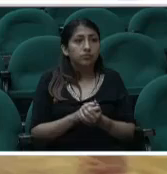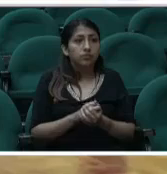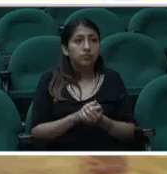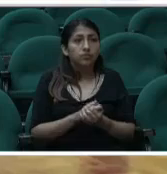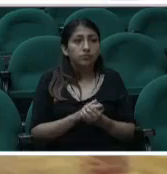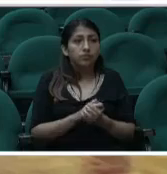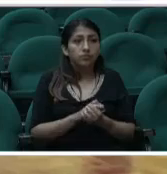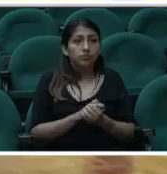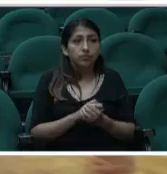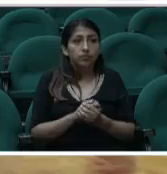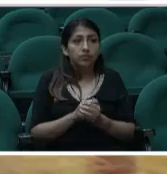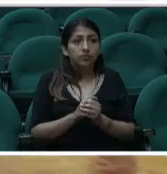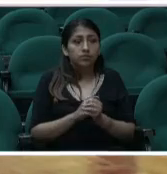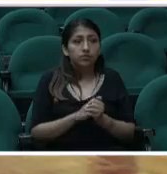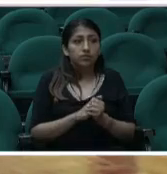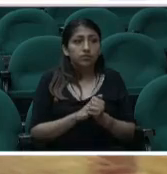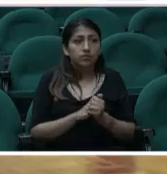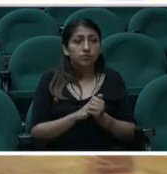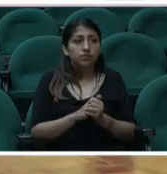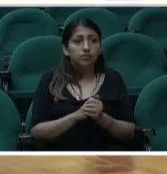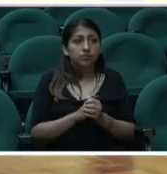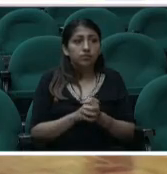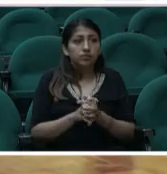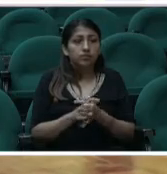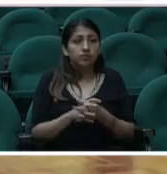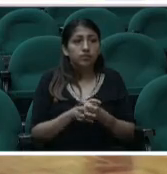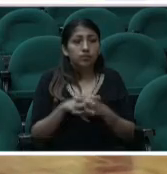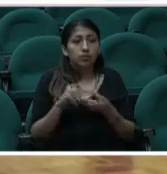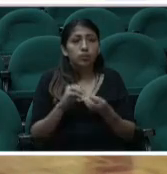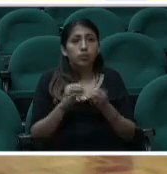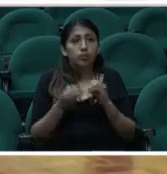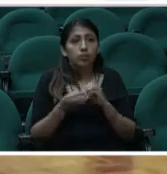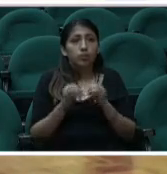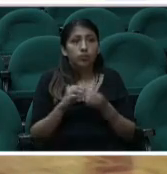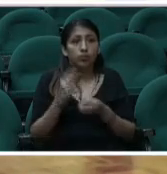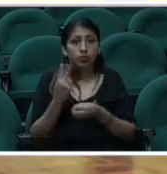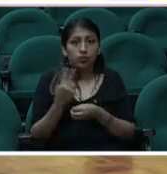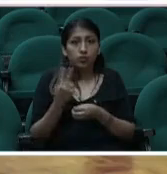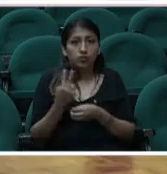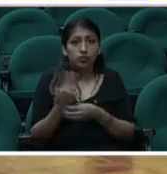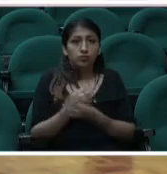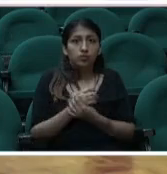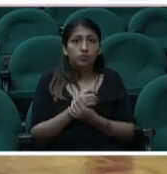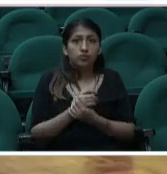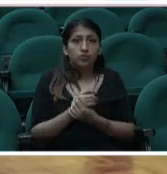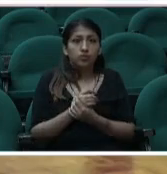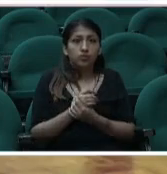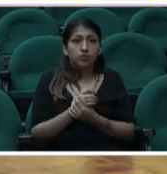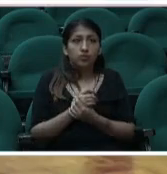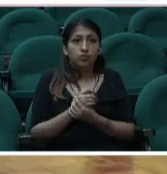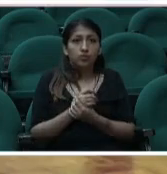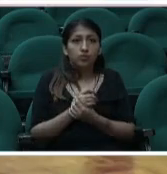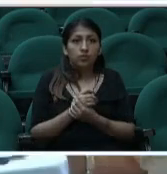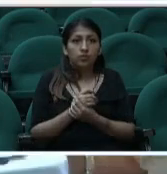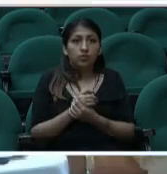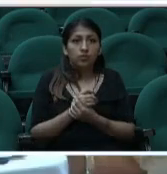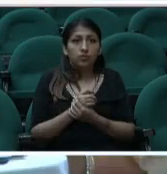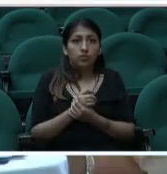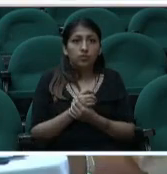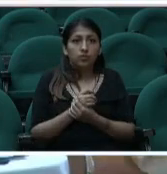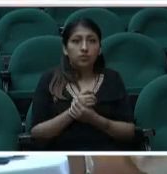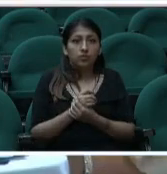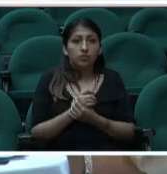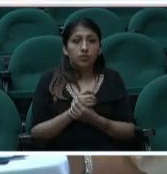vamos a empezar vuelta por el candidato andrés granda por favor díganos qué numerito tiene el número dos ya vamos a ir aquí en la pareja